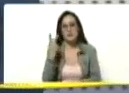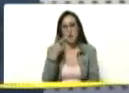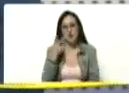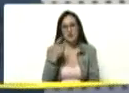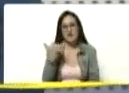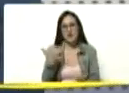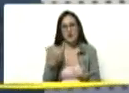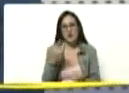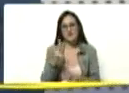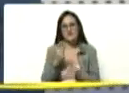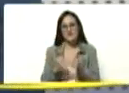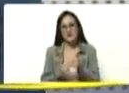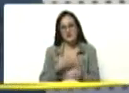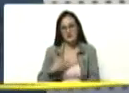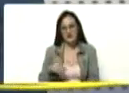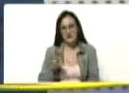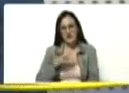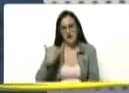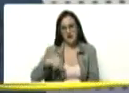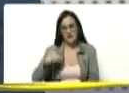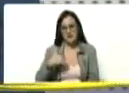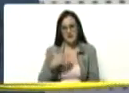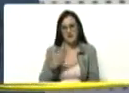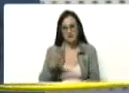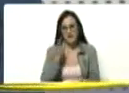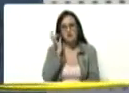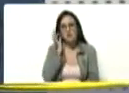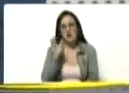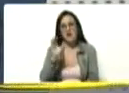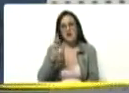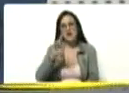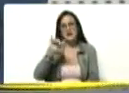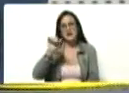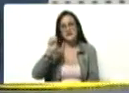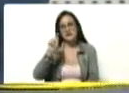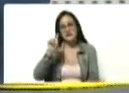actual vicepresidenta de la Argentina y al peronismo.